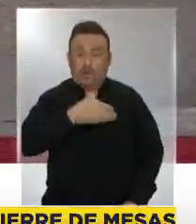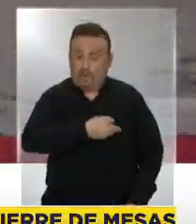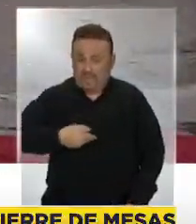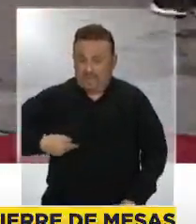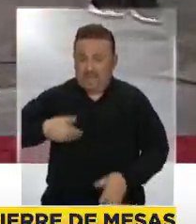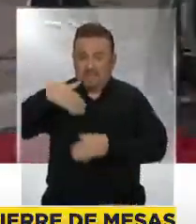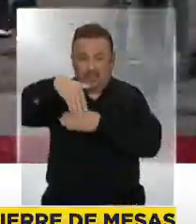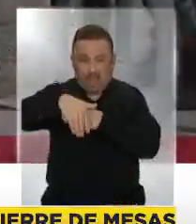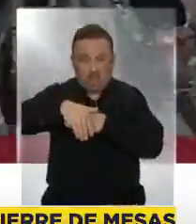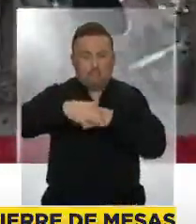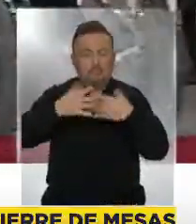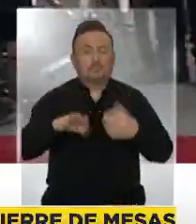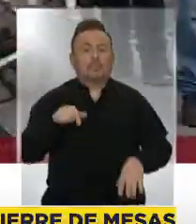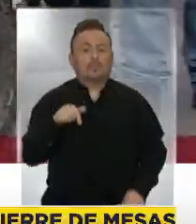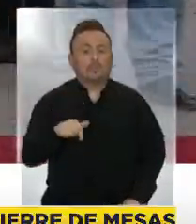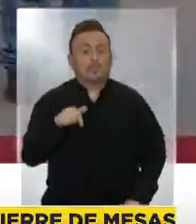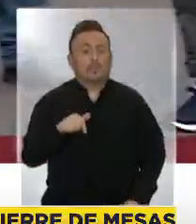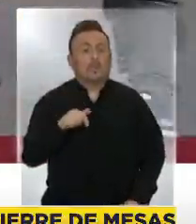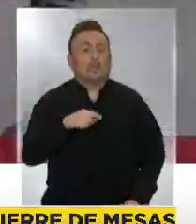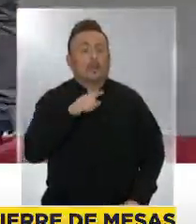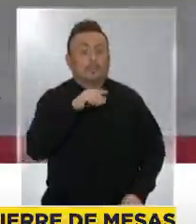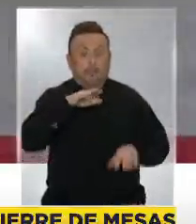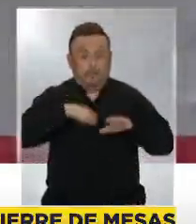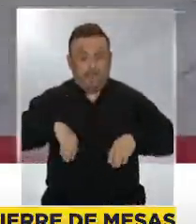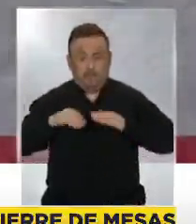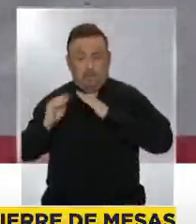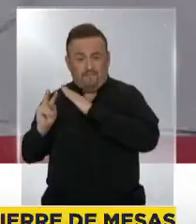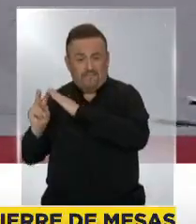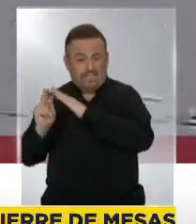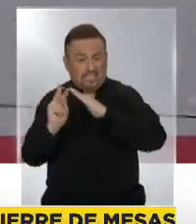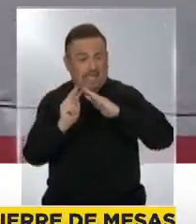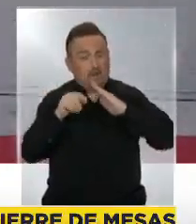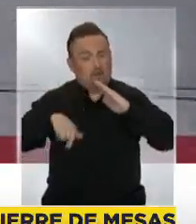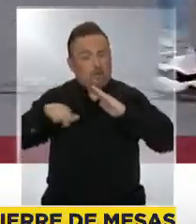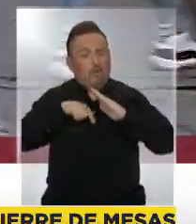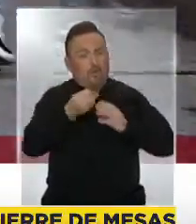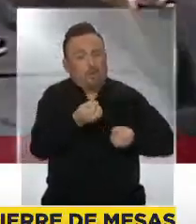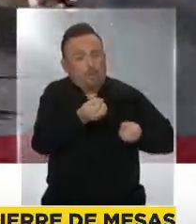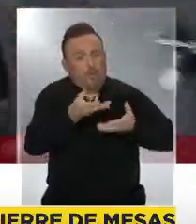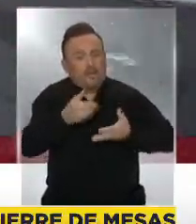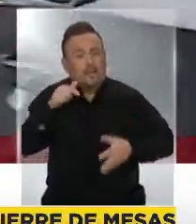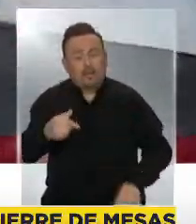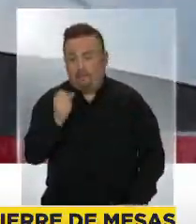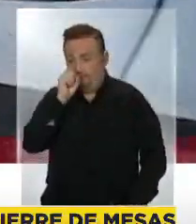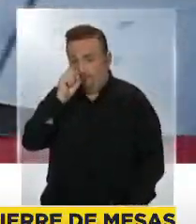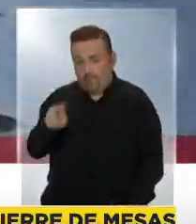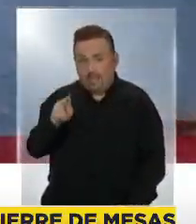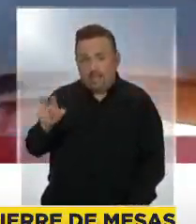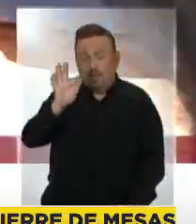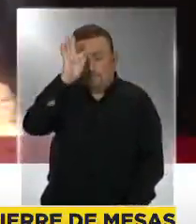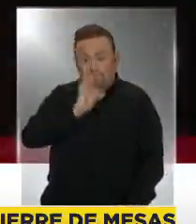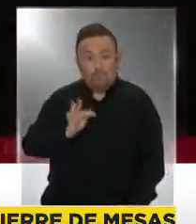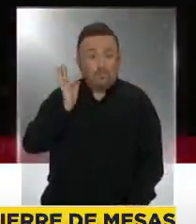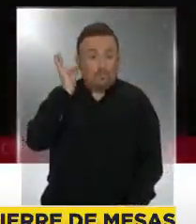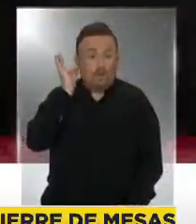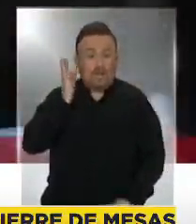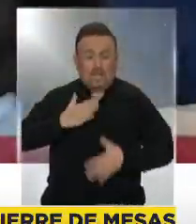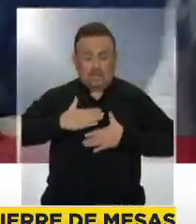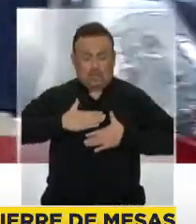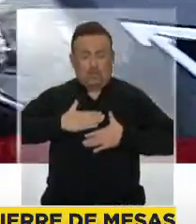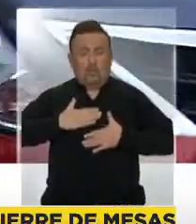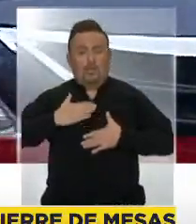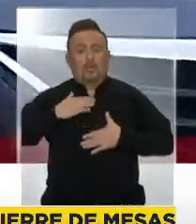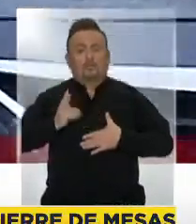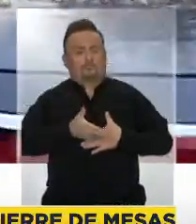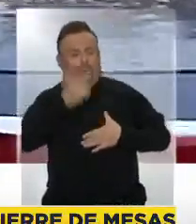de la tarde, cuando, según información de los propios vecinos acá del sector, ven a una funcionaria lesionada a la altura del tórax. Esto es